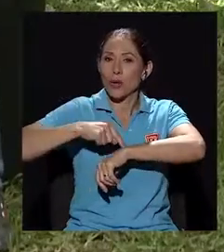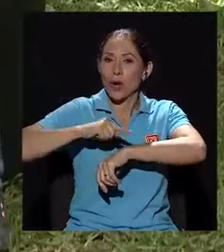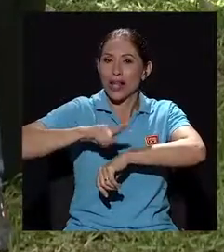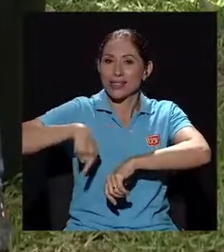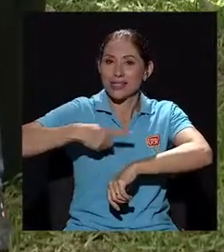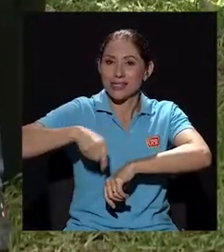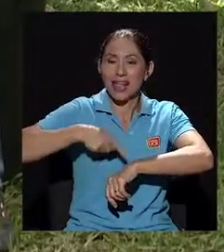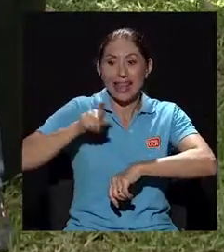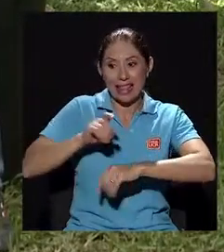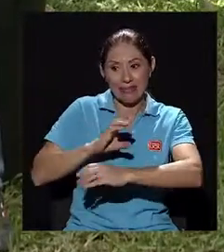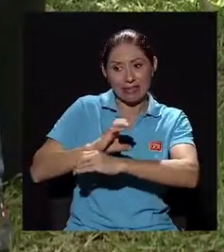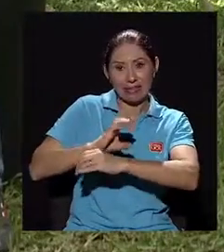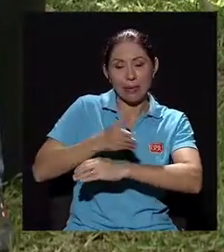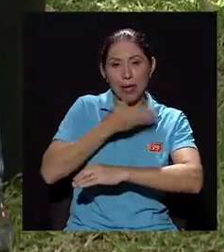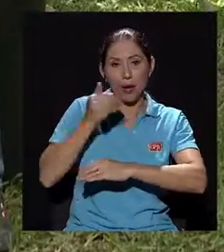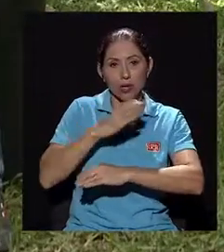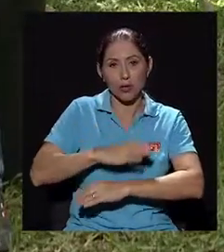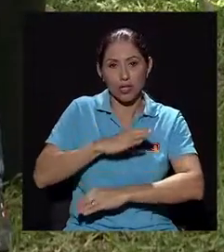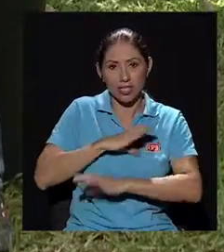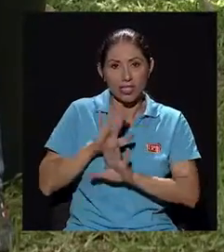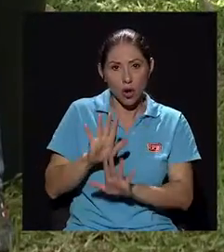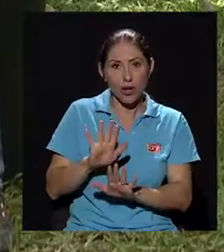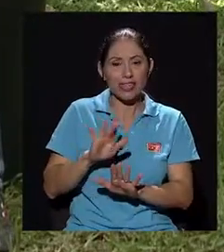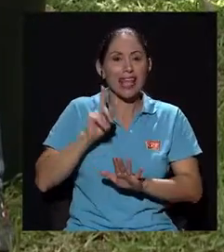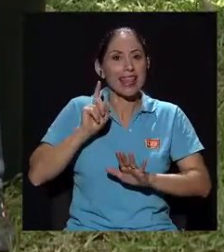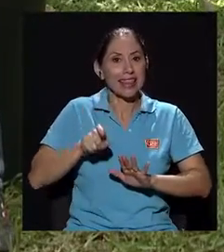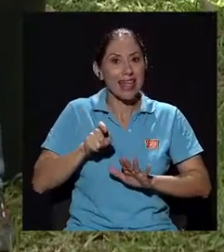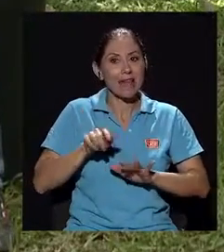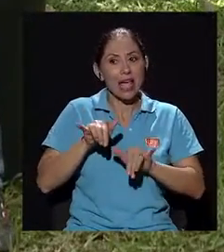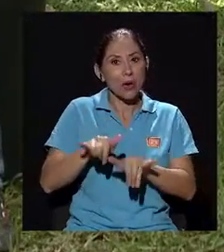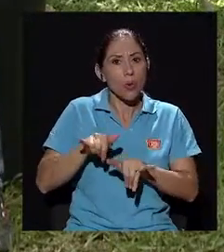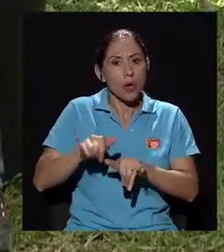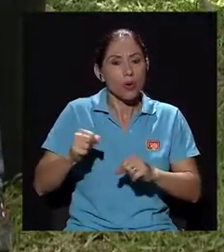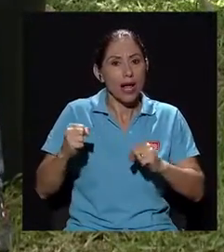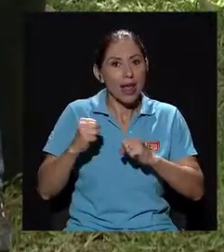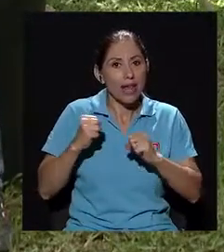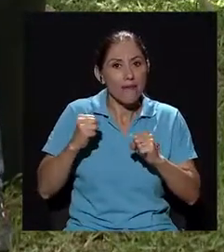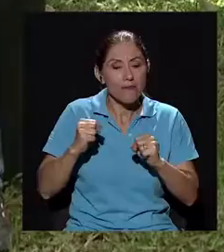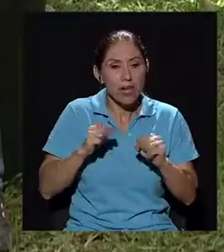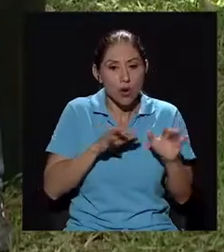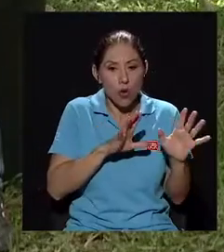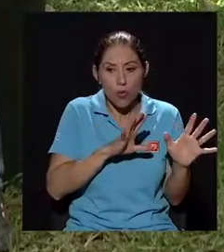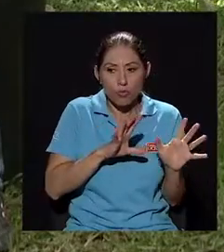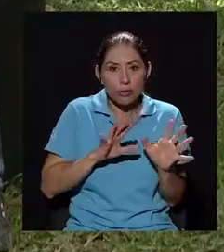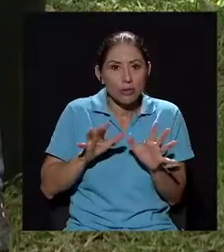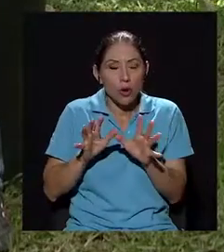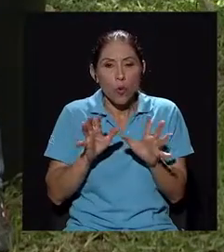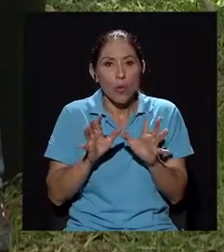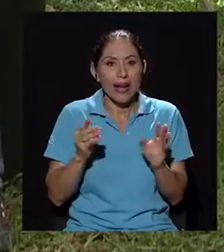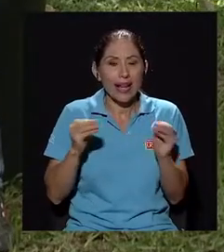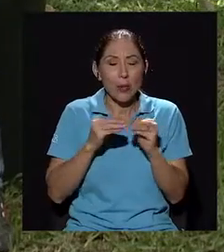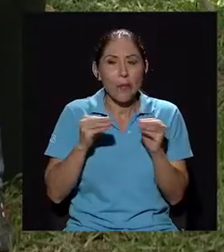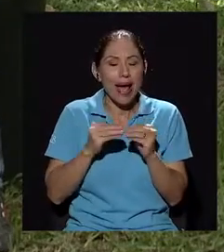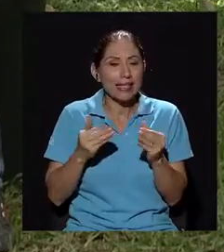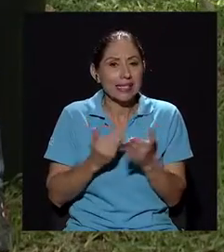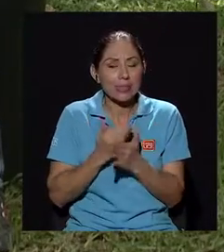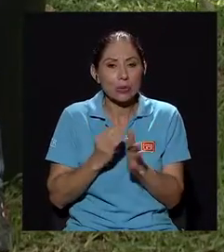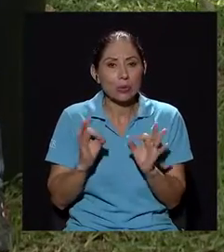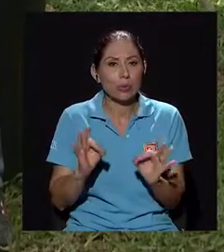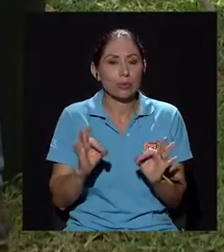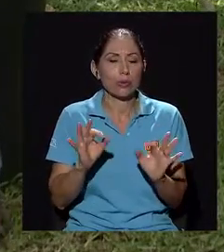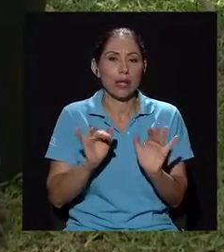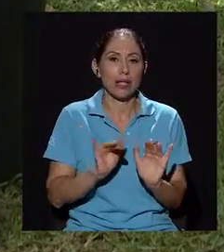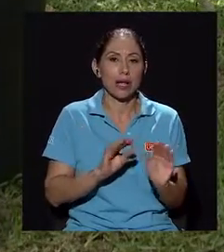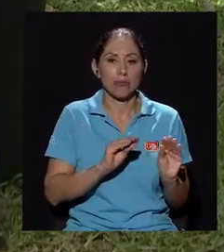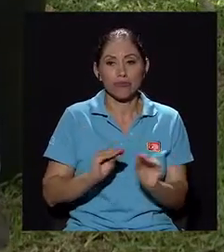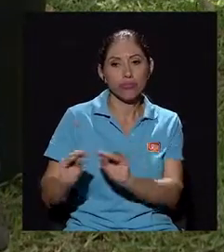que preservarse en las mejores condiciones, o sea, preservar ahí una cadena de frío para que pueda llegar, digamos, lo más uh-huh intacto,